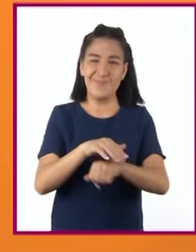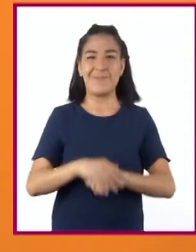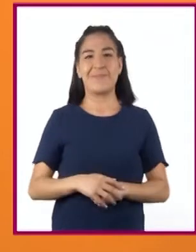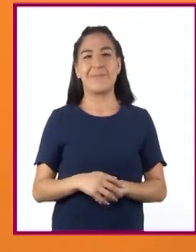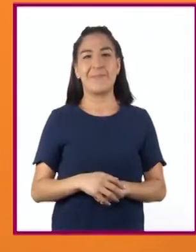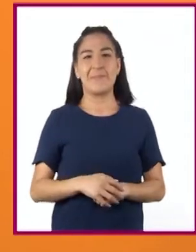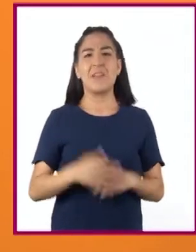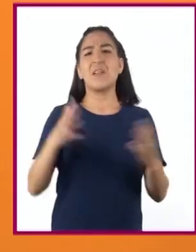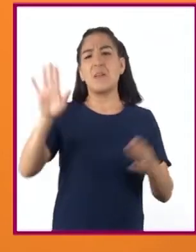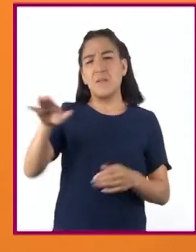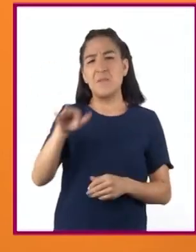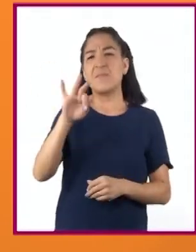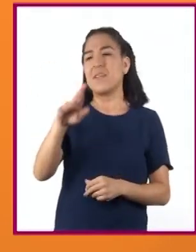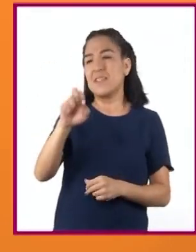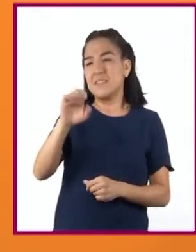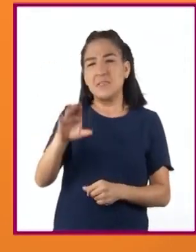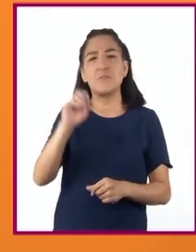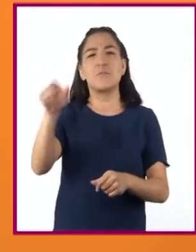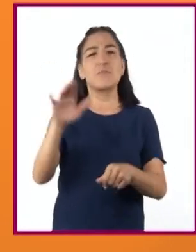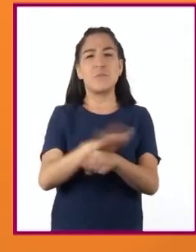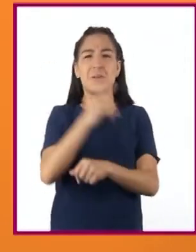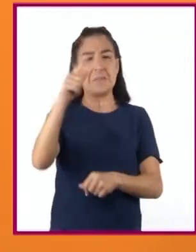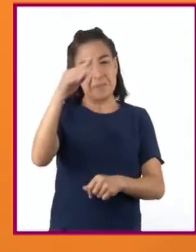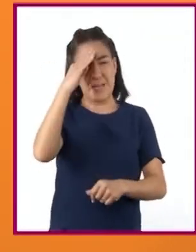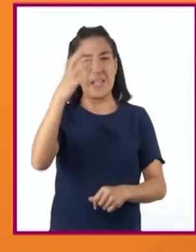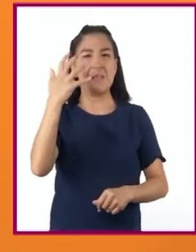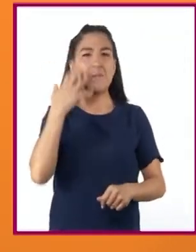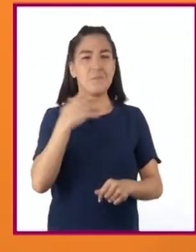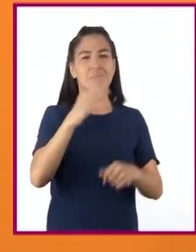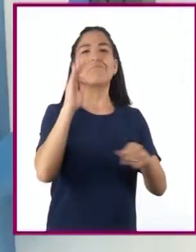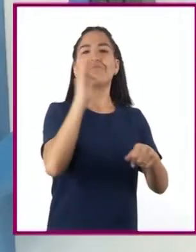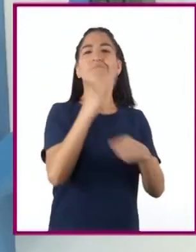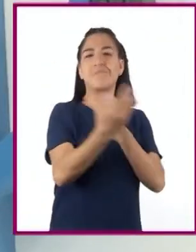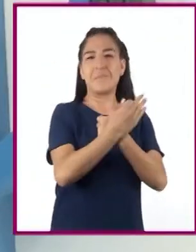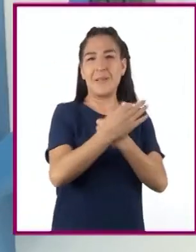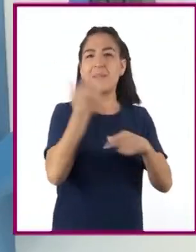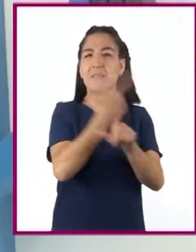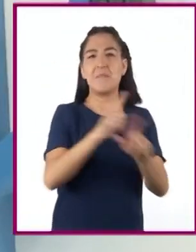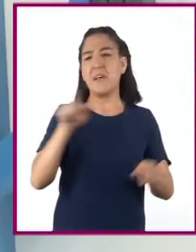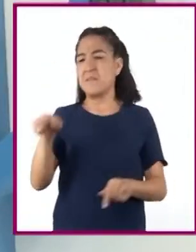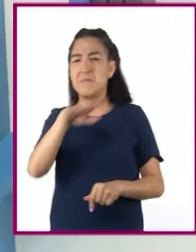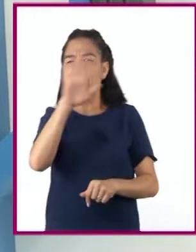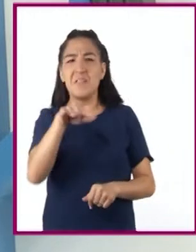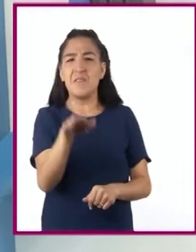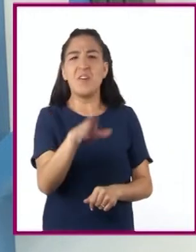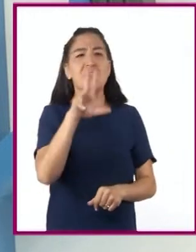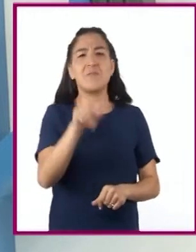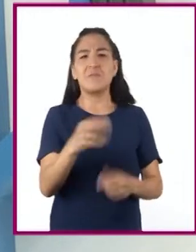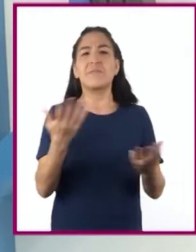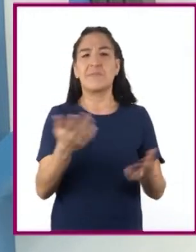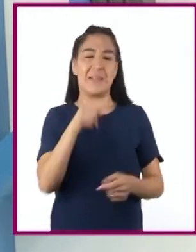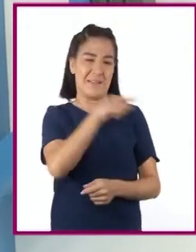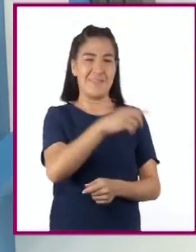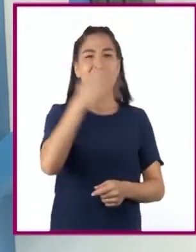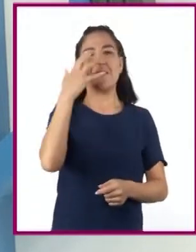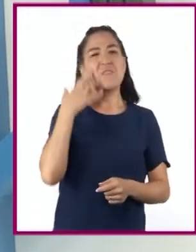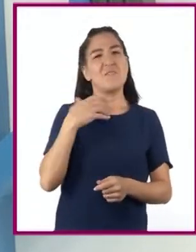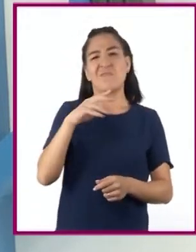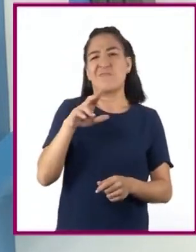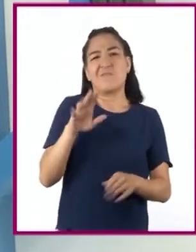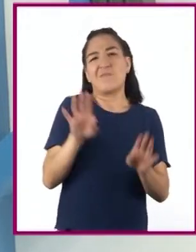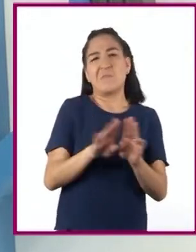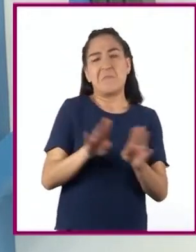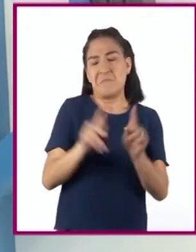qué consideras que el león defiende su libertad y el elefante no? Porque el león prefirió no tener